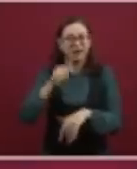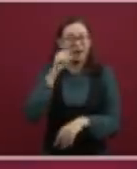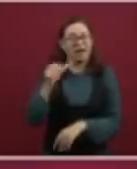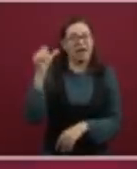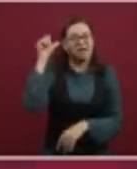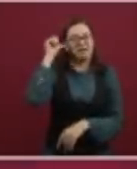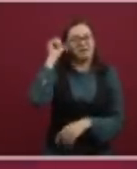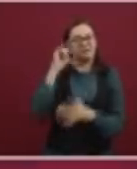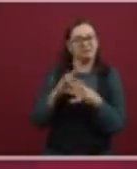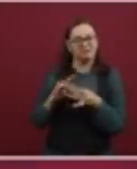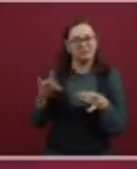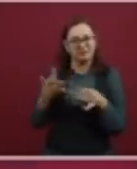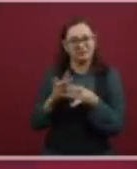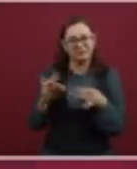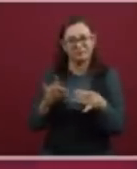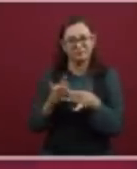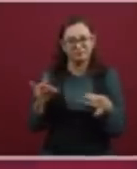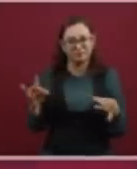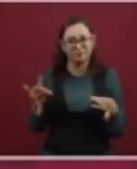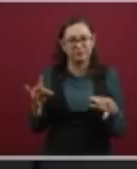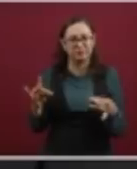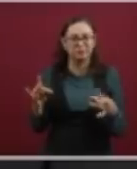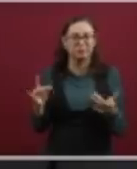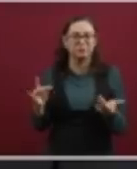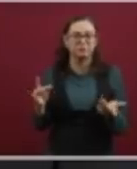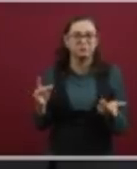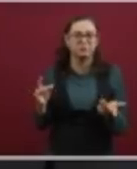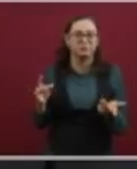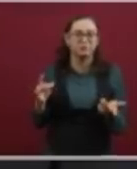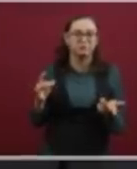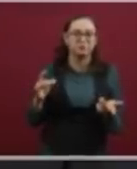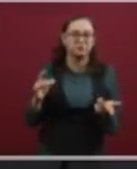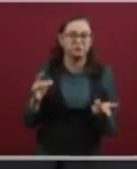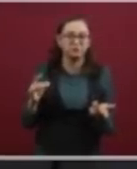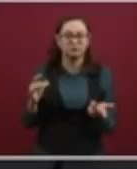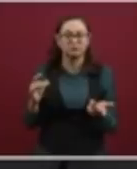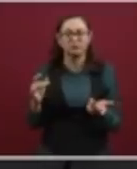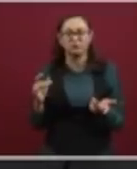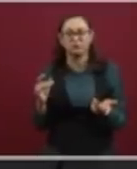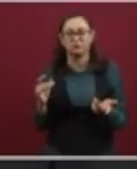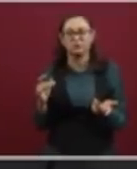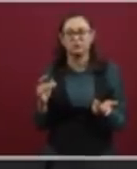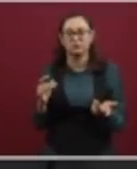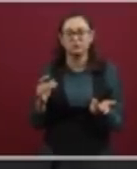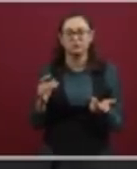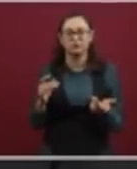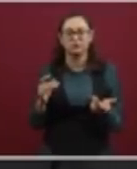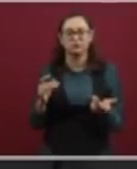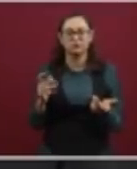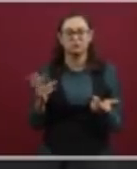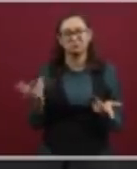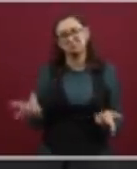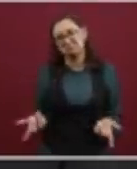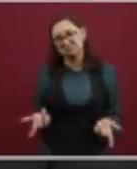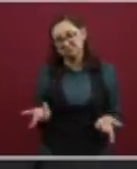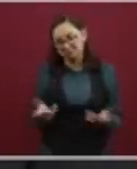ayer, hay lo que se conoce